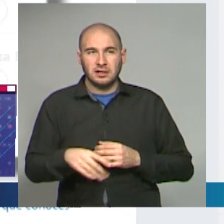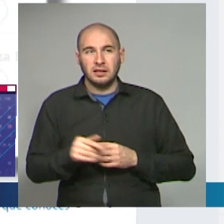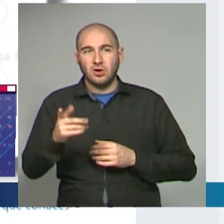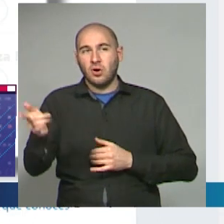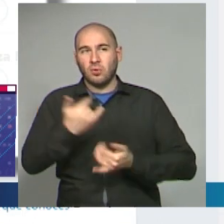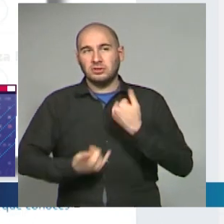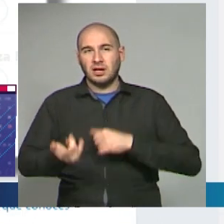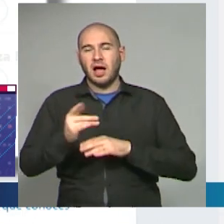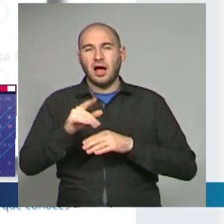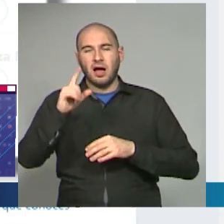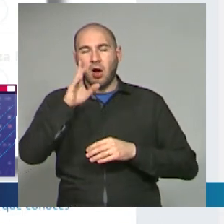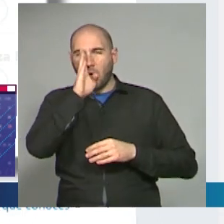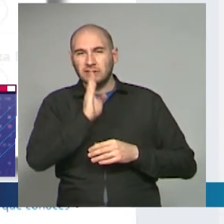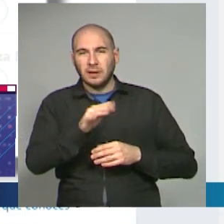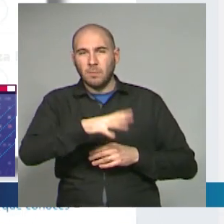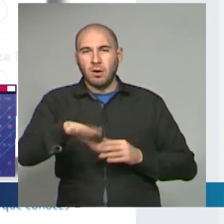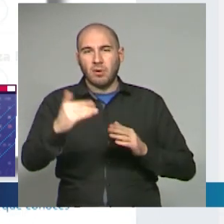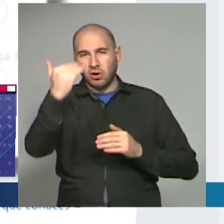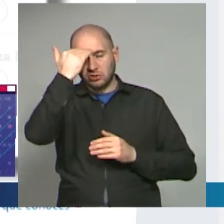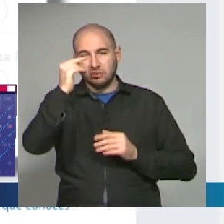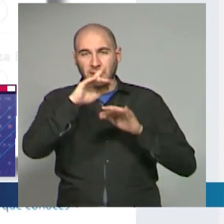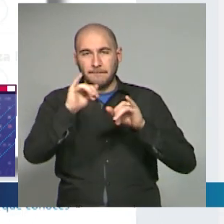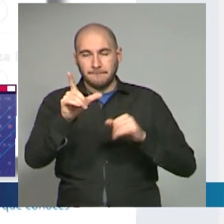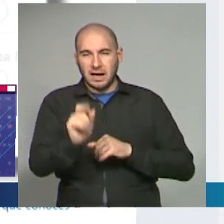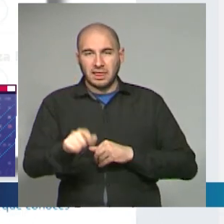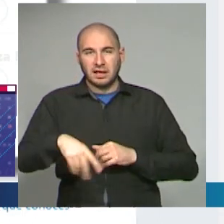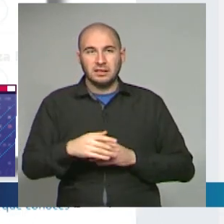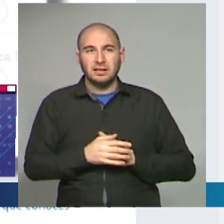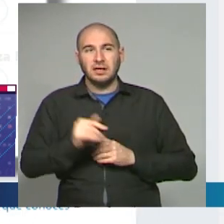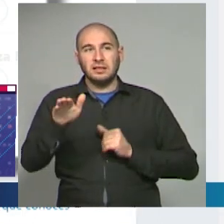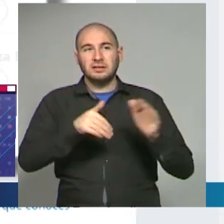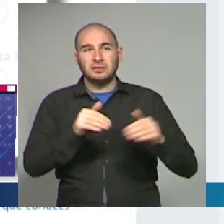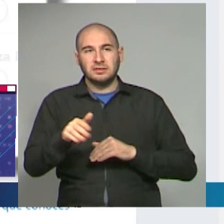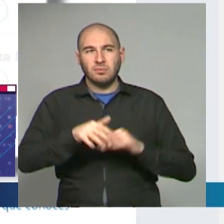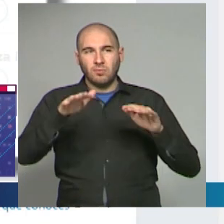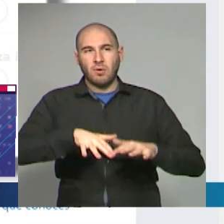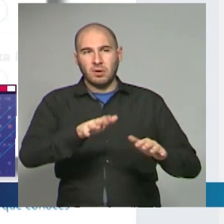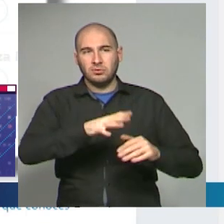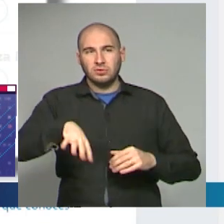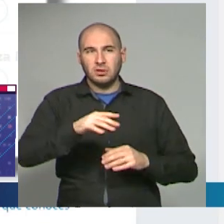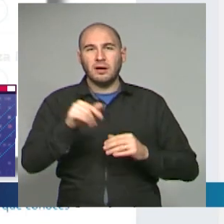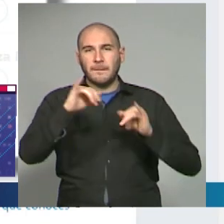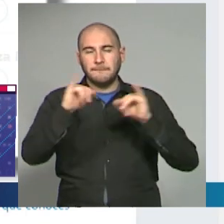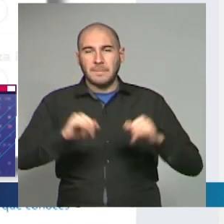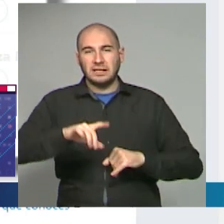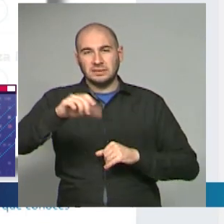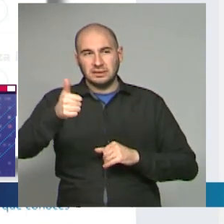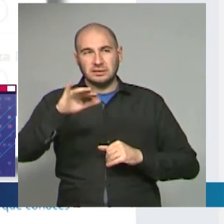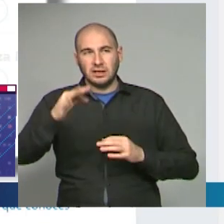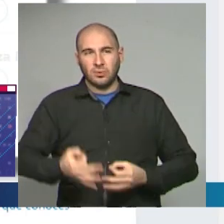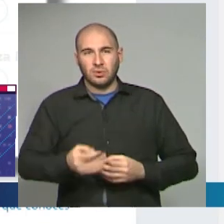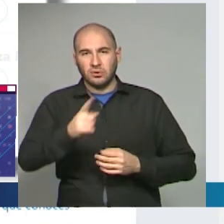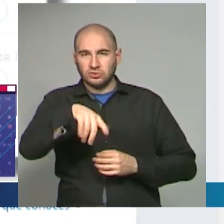me han manifestado su total lealtad al pueblo, a la Constitución y a la patria. Llamo a la máxima movilización popular para asegurar la victoria de la